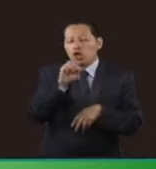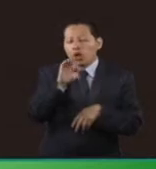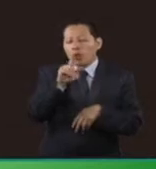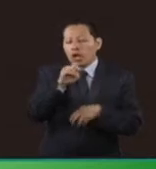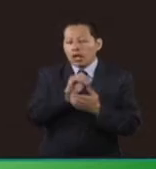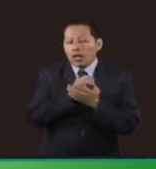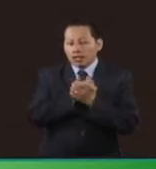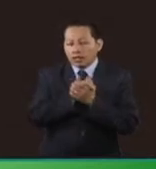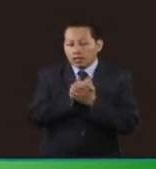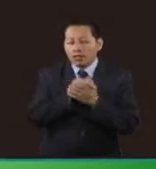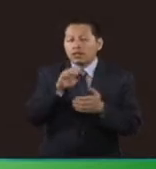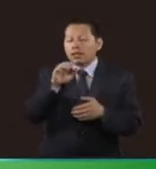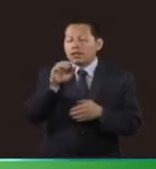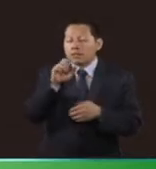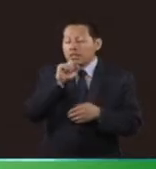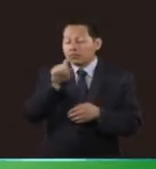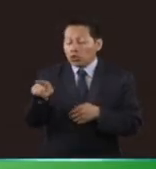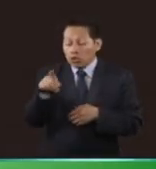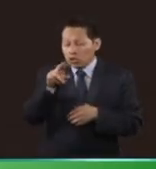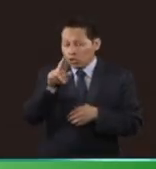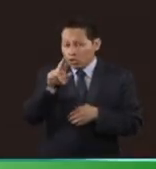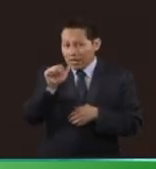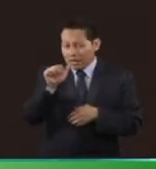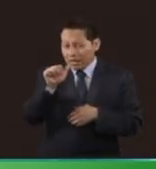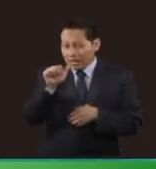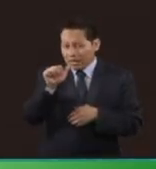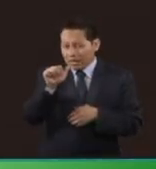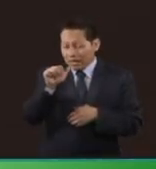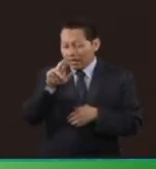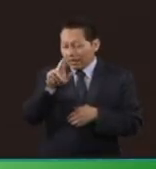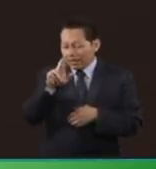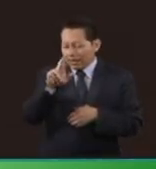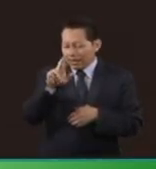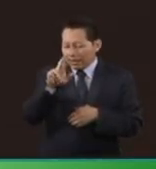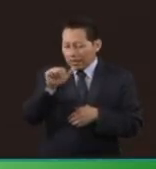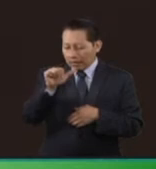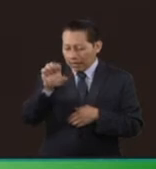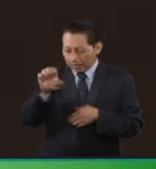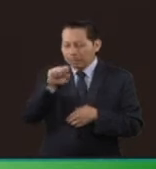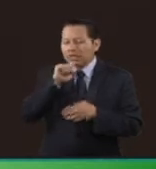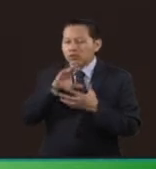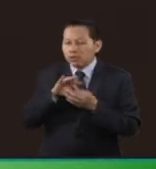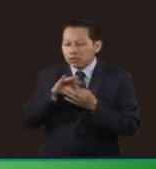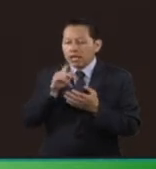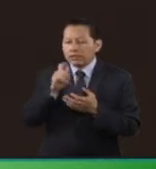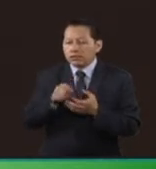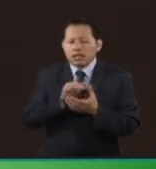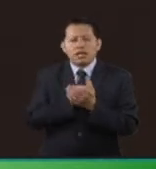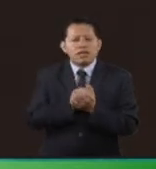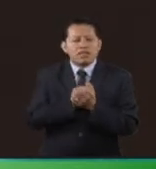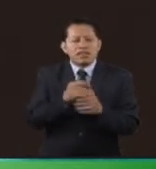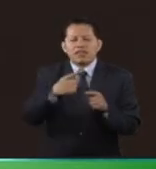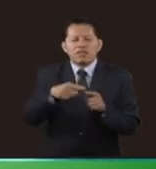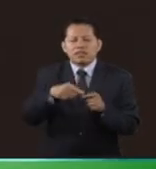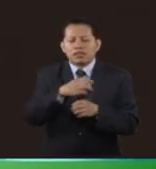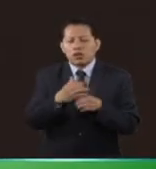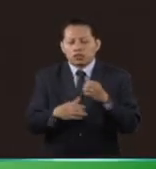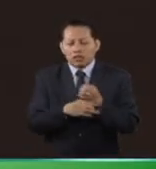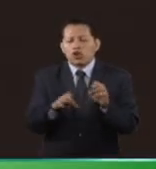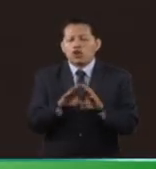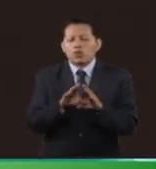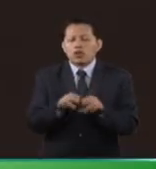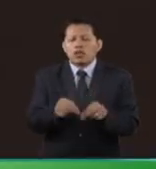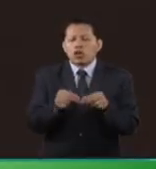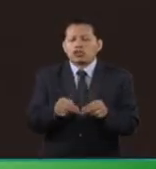Española, leo textual, es rifa pública de objetos diversos, generalmente como negocio